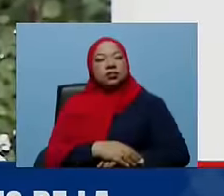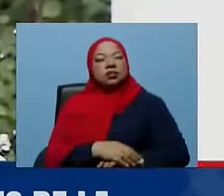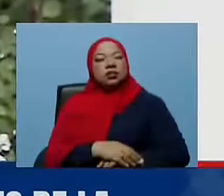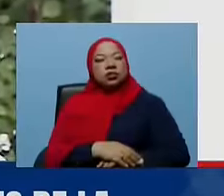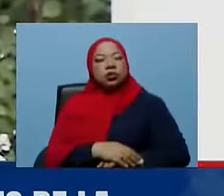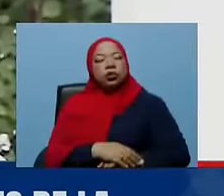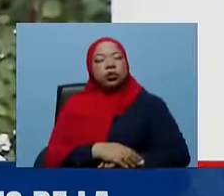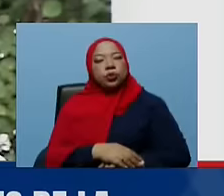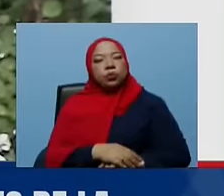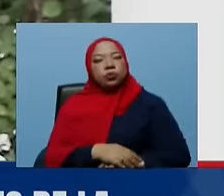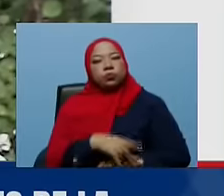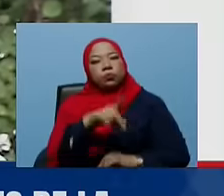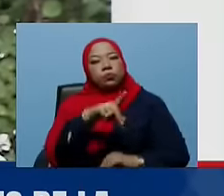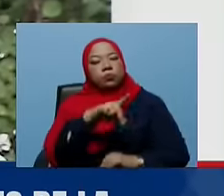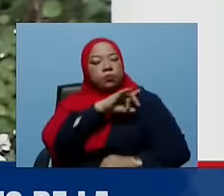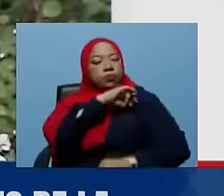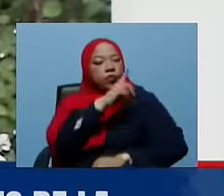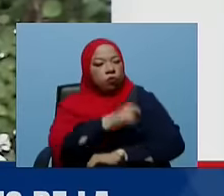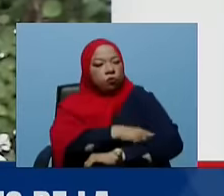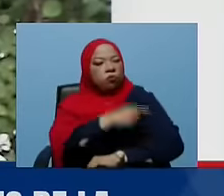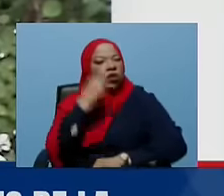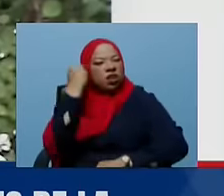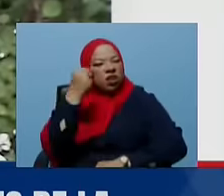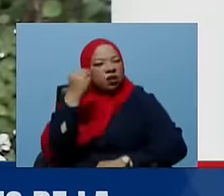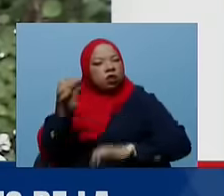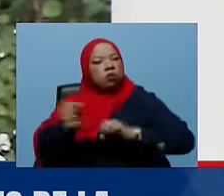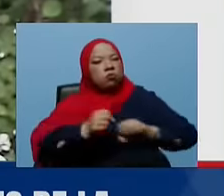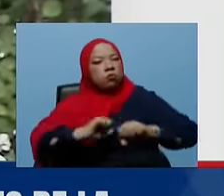ser un poderoso movimiento.